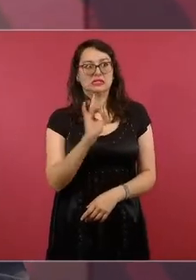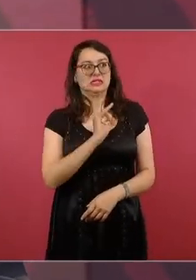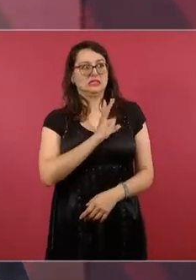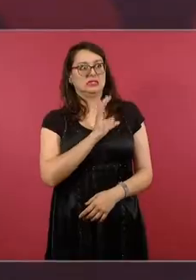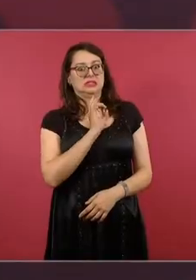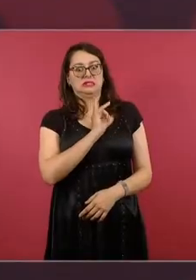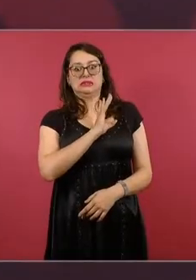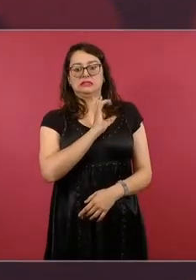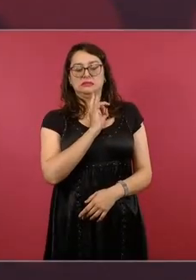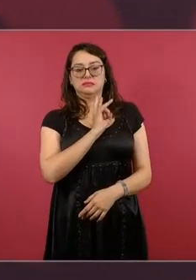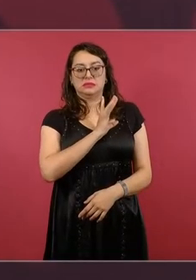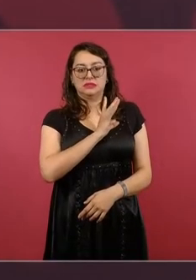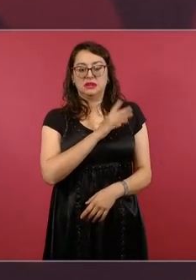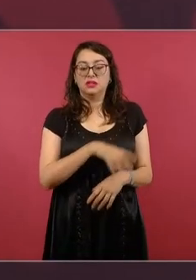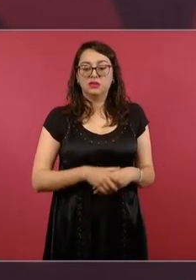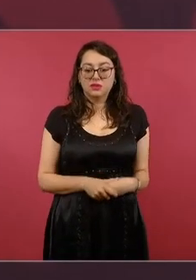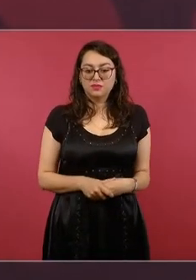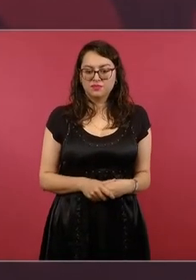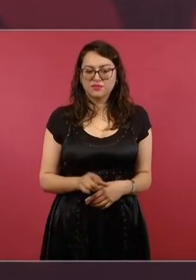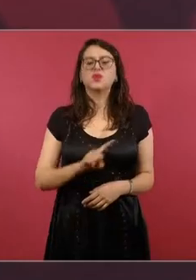¿Saben qué sucedió después?